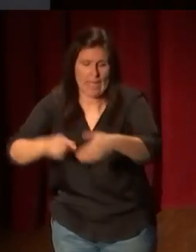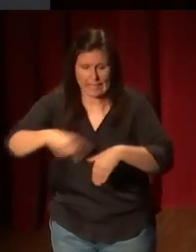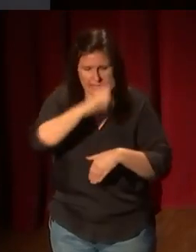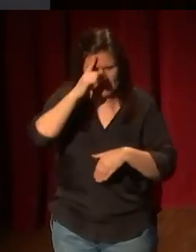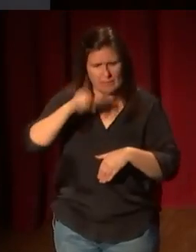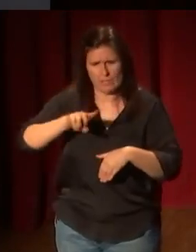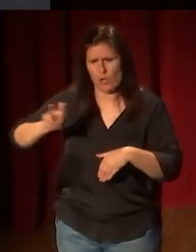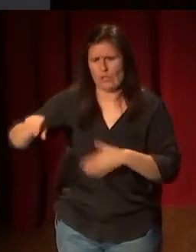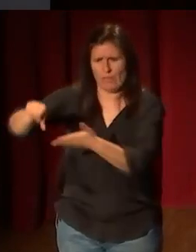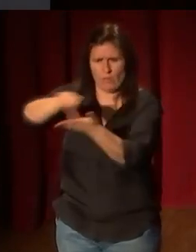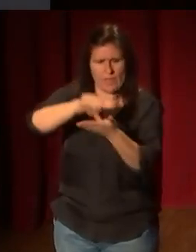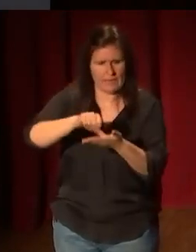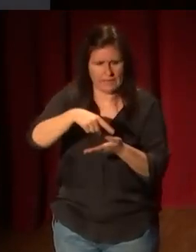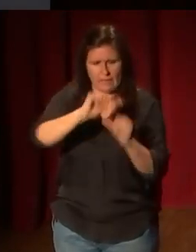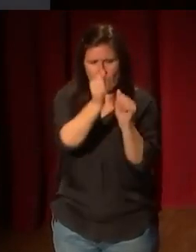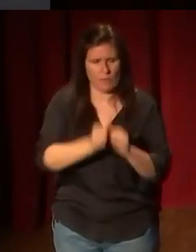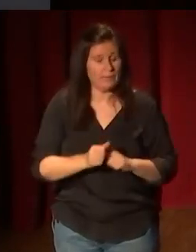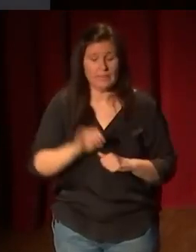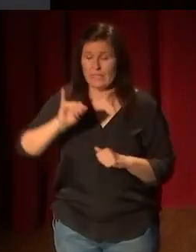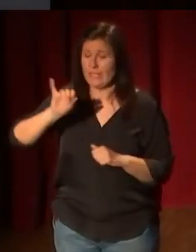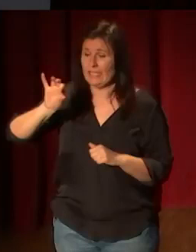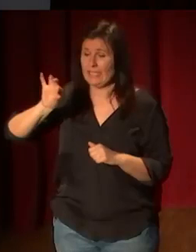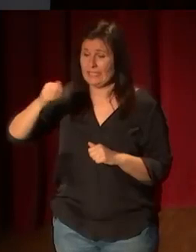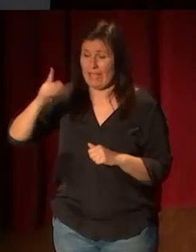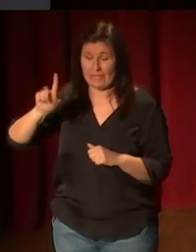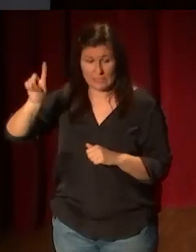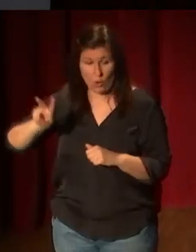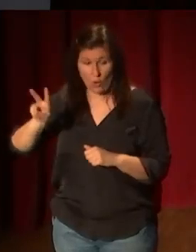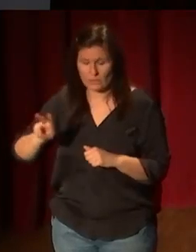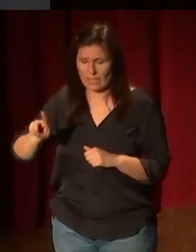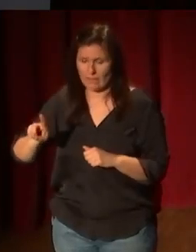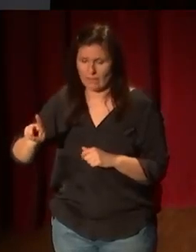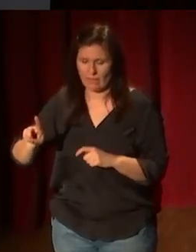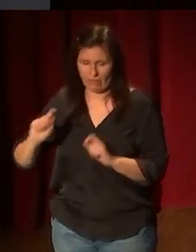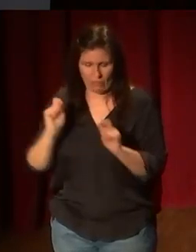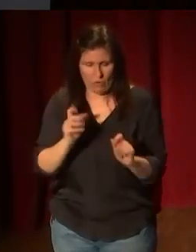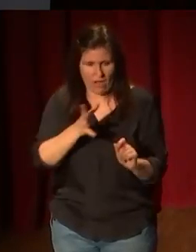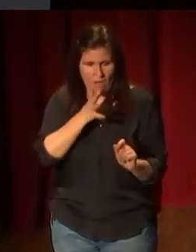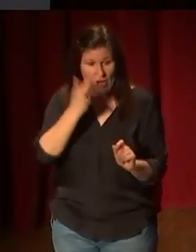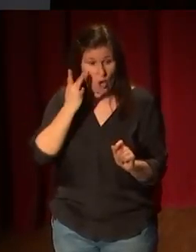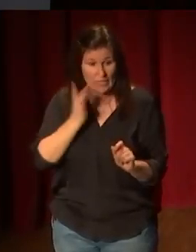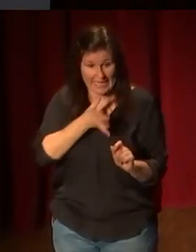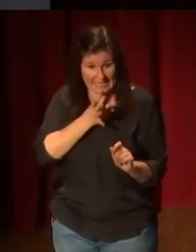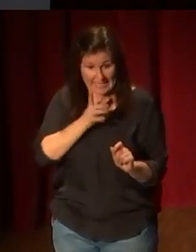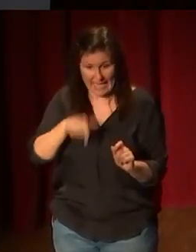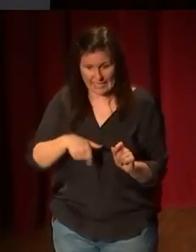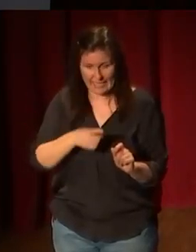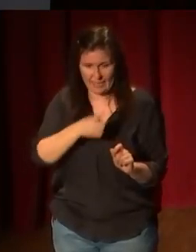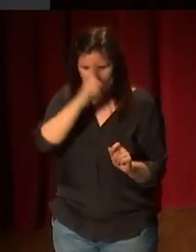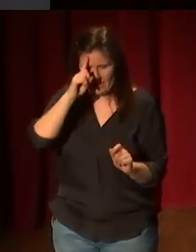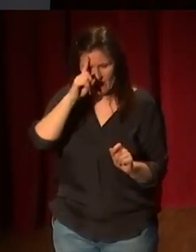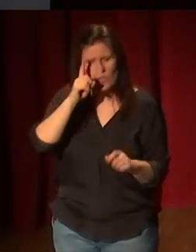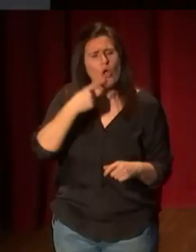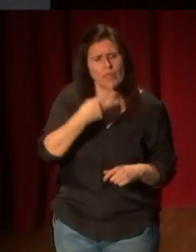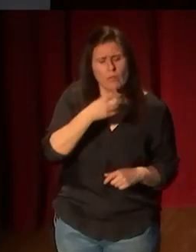muchas ciudades isabel segunda la reina que trajo el agua corriente a madrid lo digo porque creo que a veces no se le da